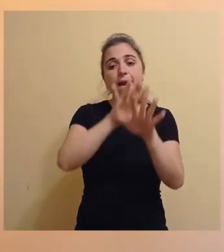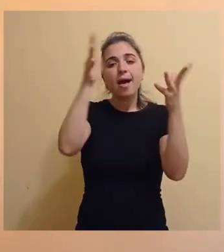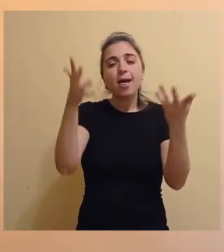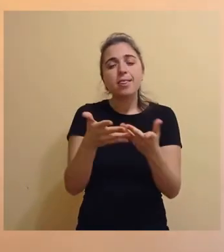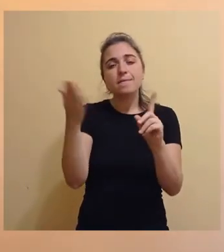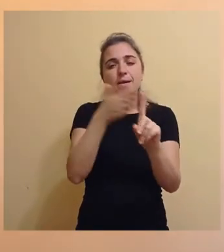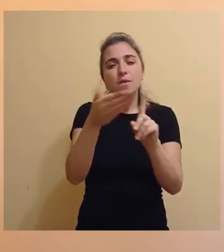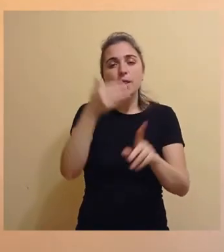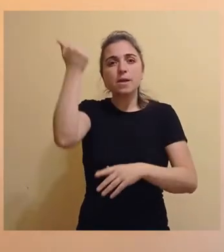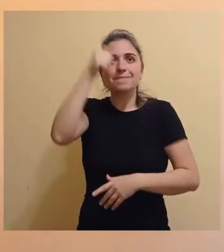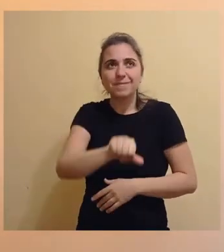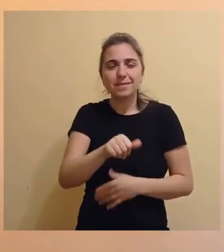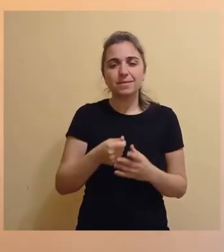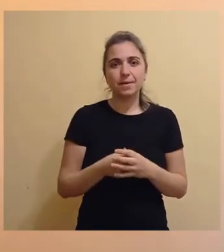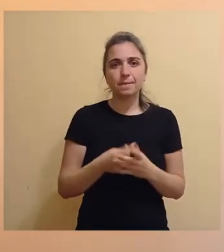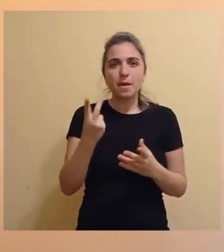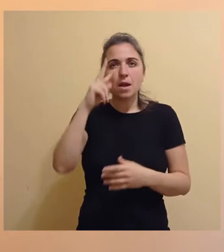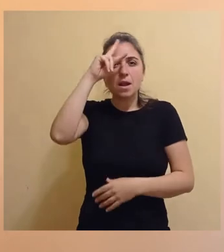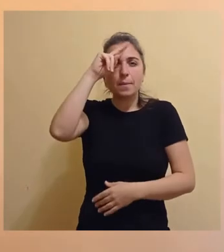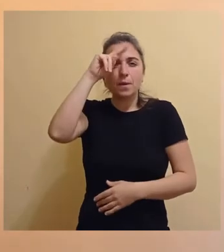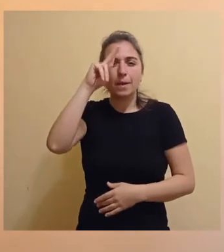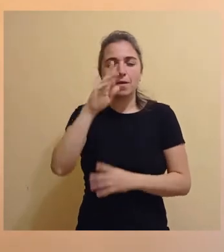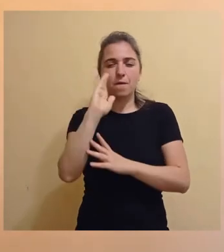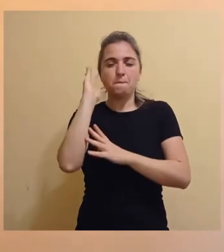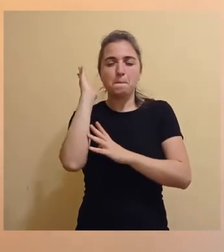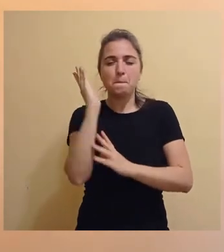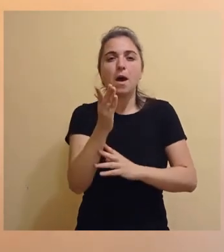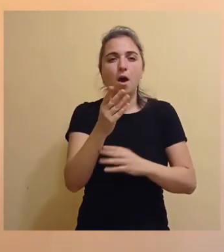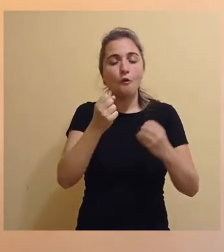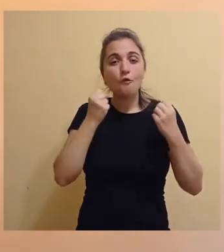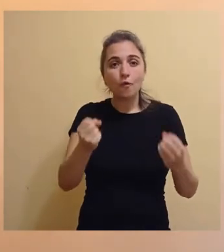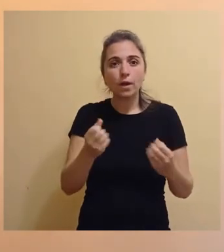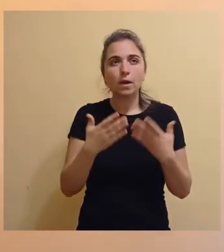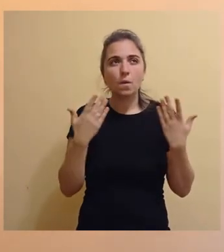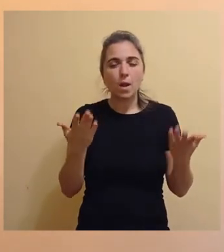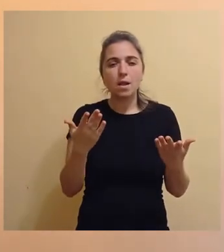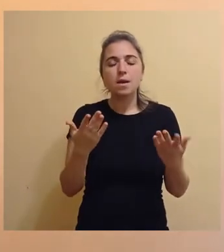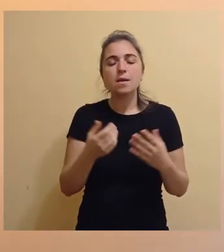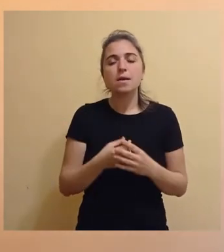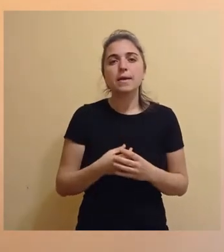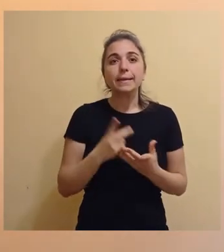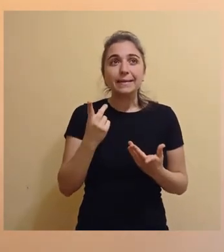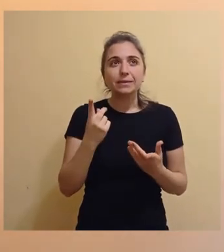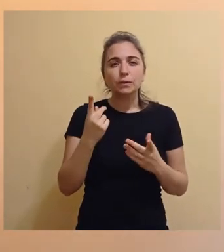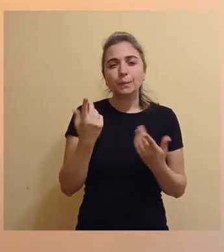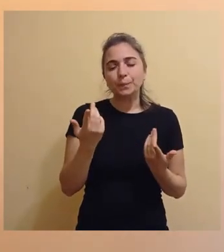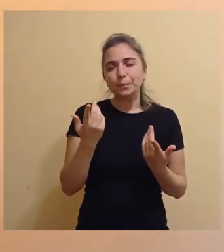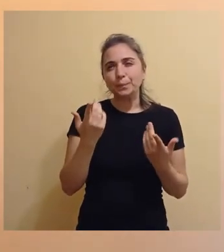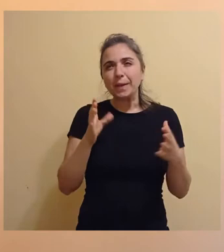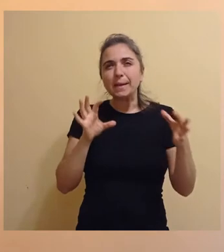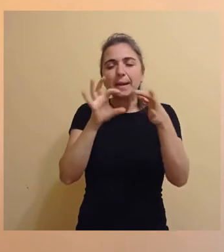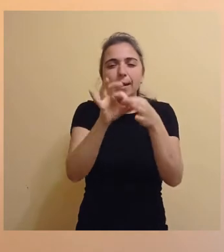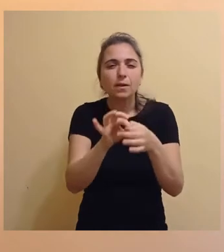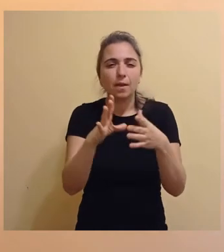Pues las ciberviolencias machistas, lo que pasa, ¿no? La preocupación o el impacto más grande se debe principalmente